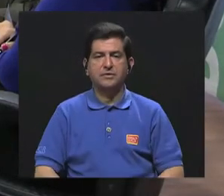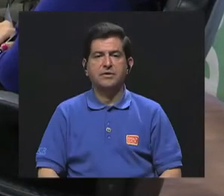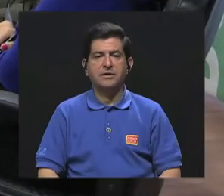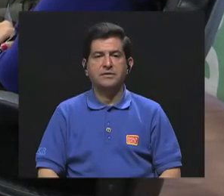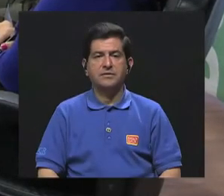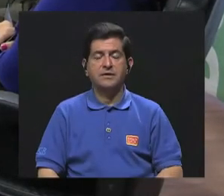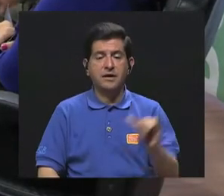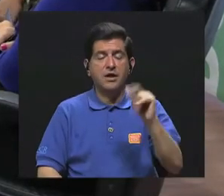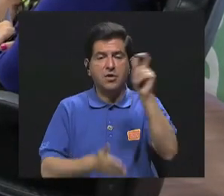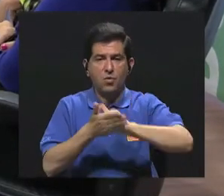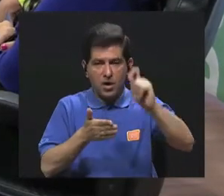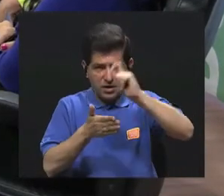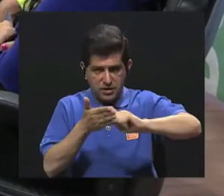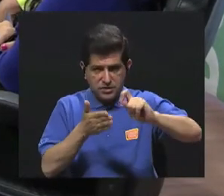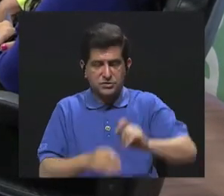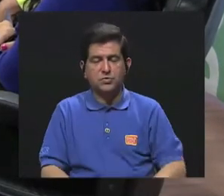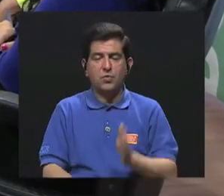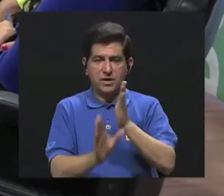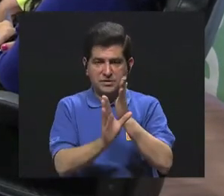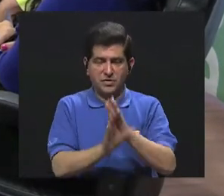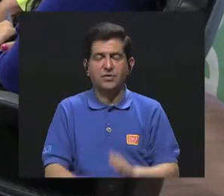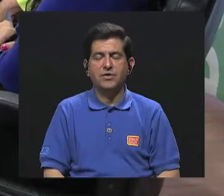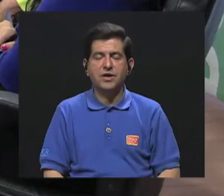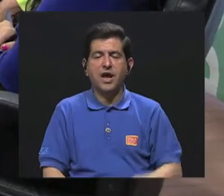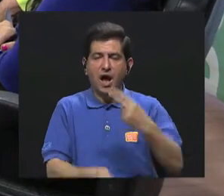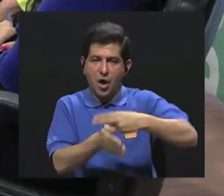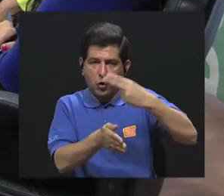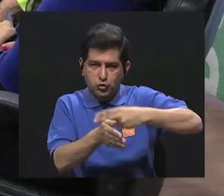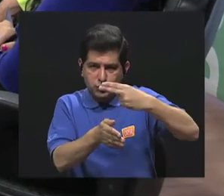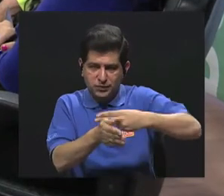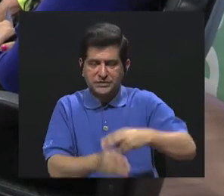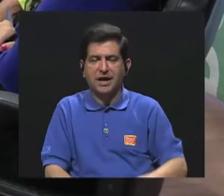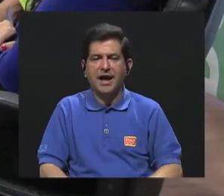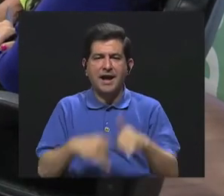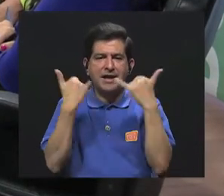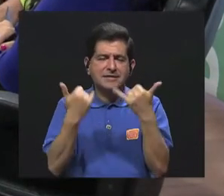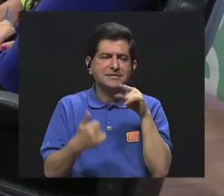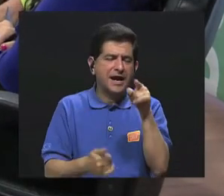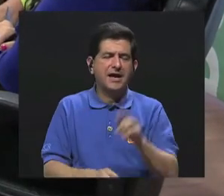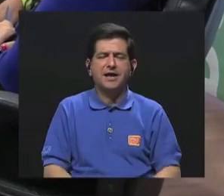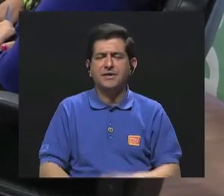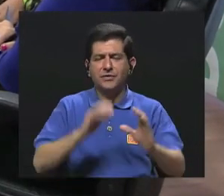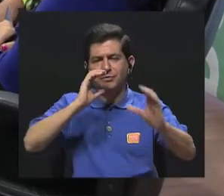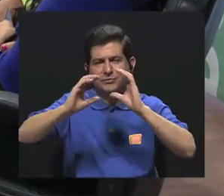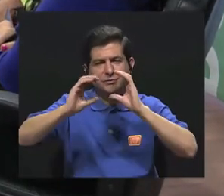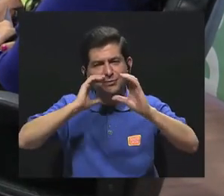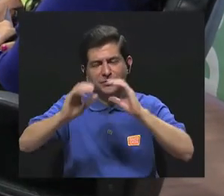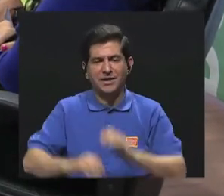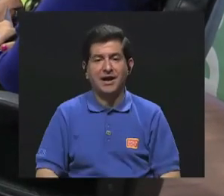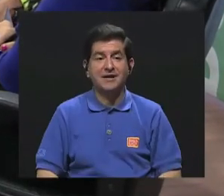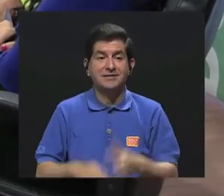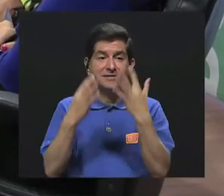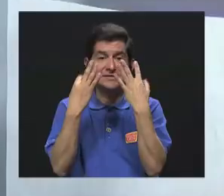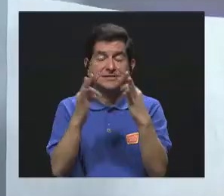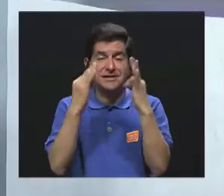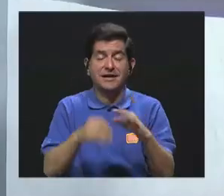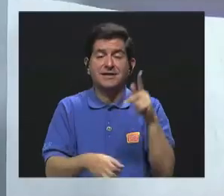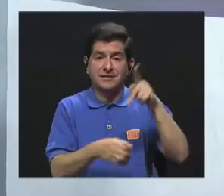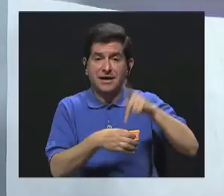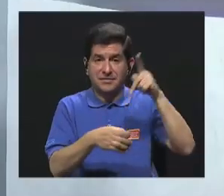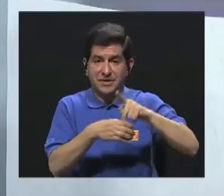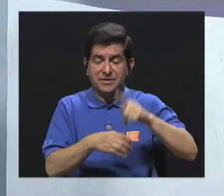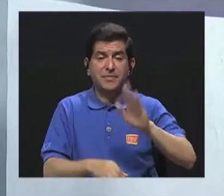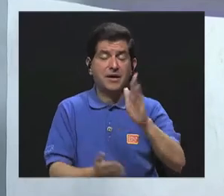la escuela, psicología, el hospital y otras como que ya también nos han ido escribiendo para poder hacerlo partícipe de